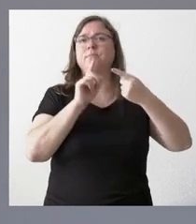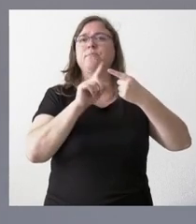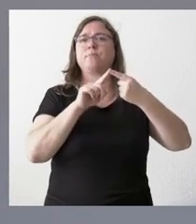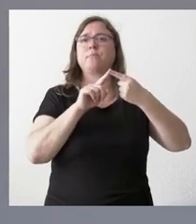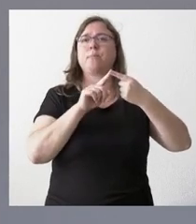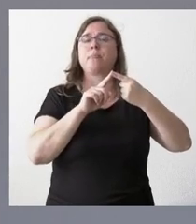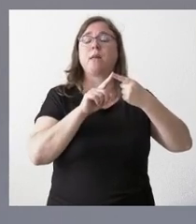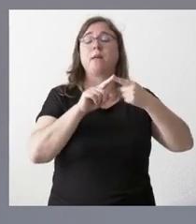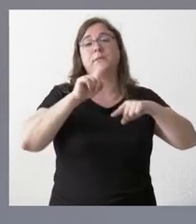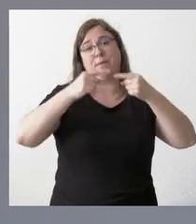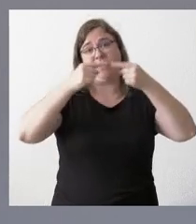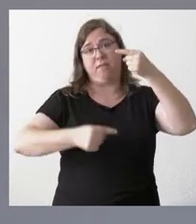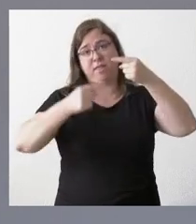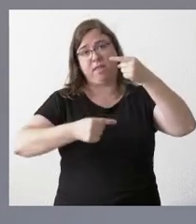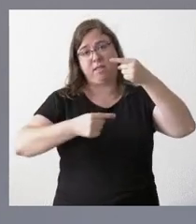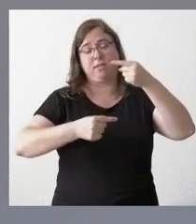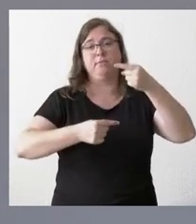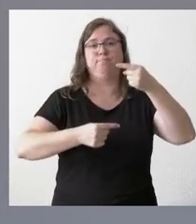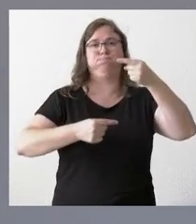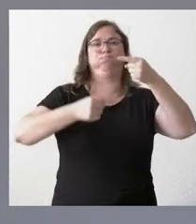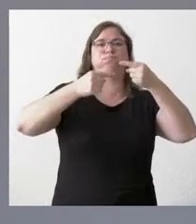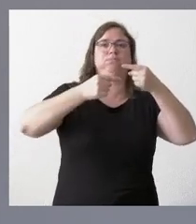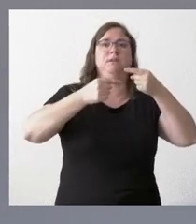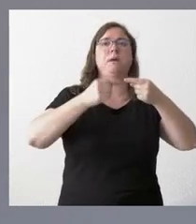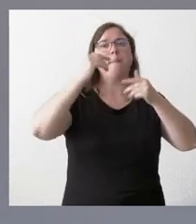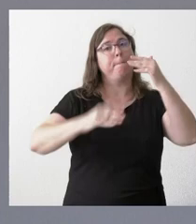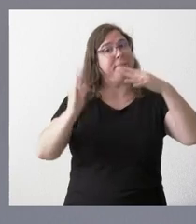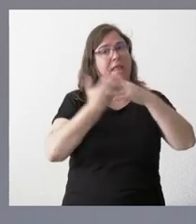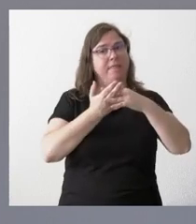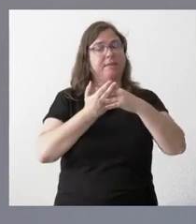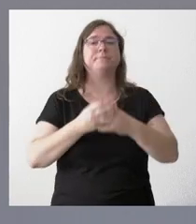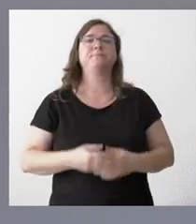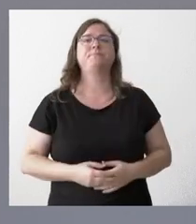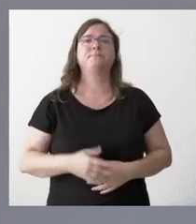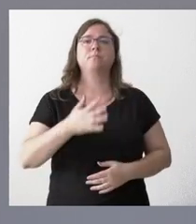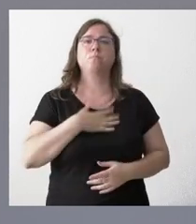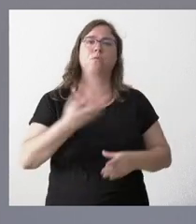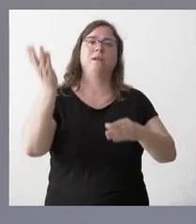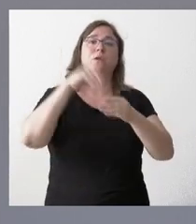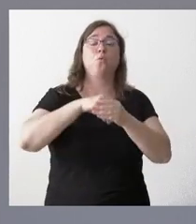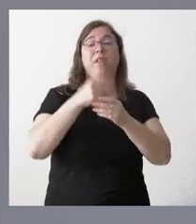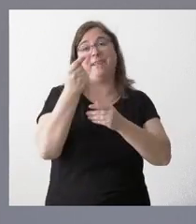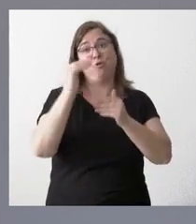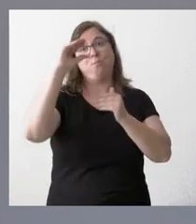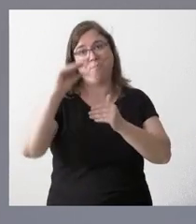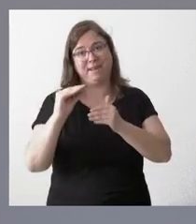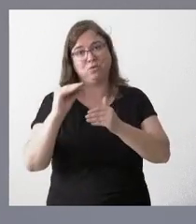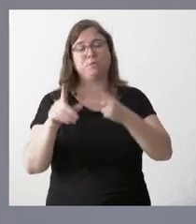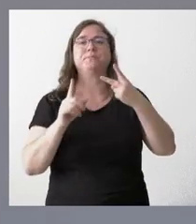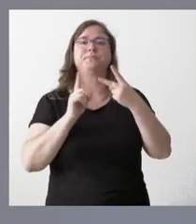nivel de déficit y deuda, que lógicamente disminuye a la mitad y hay que computarlo como menor cuantía.